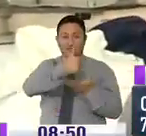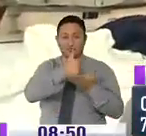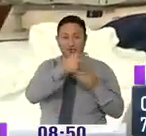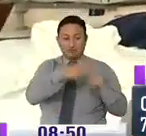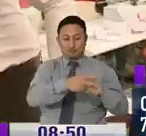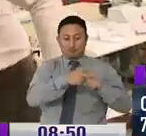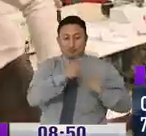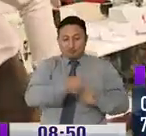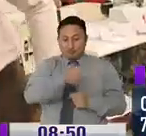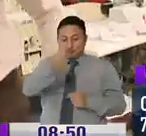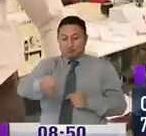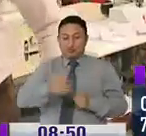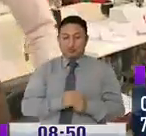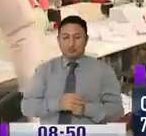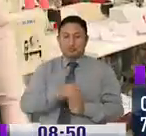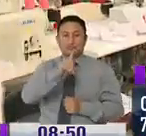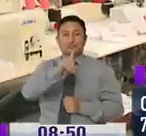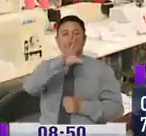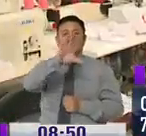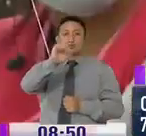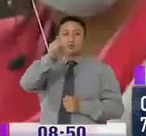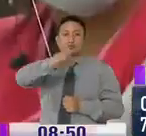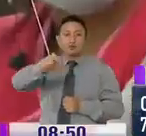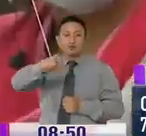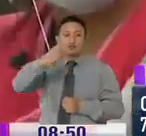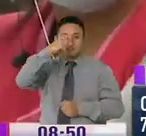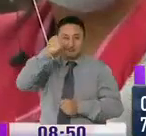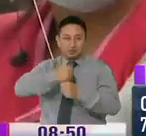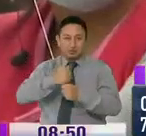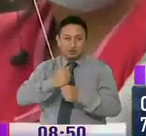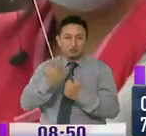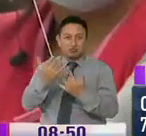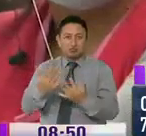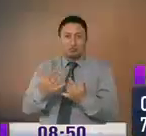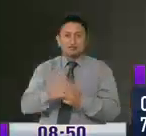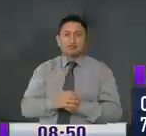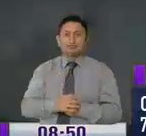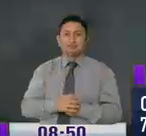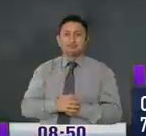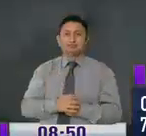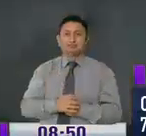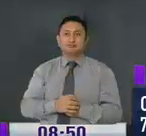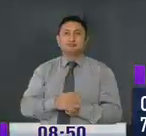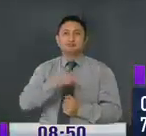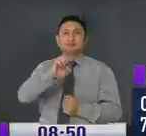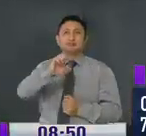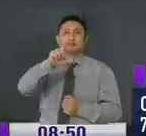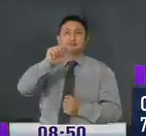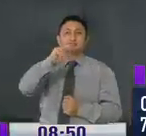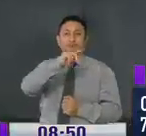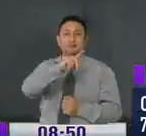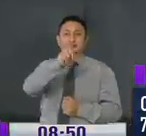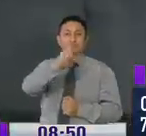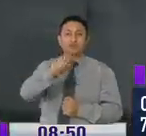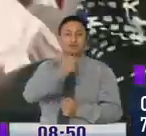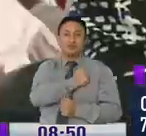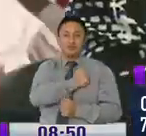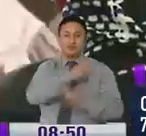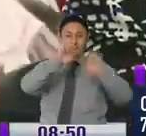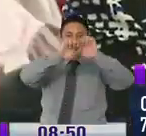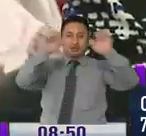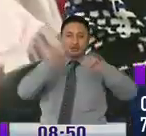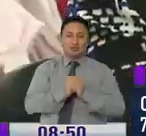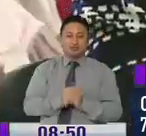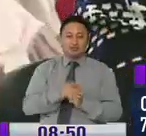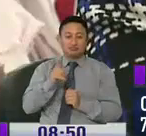Nacional y ahí 150 operarios estaban a la expectativa. La señora Elena Isurieta es propietaria de la empresa y contó